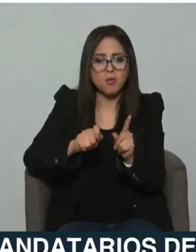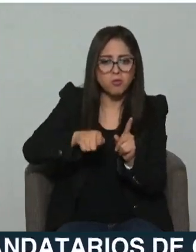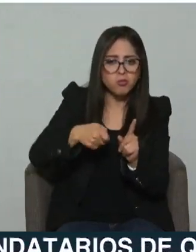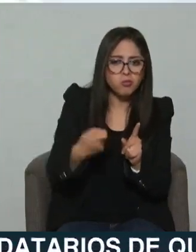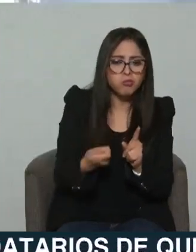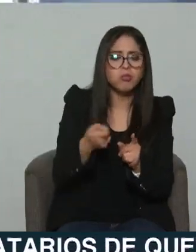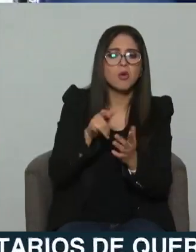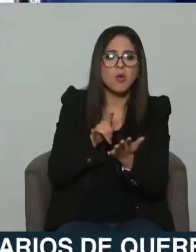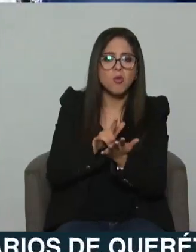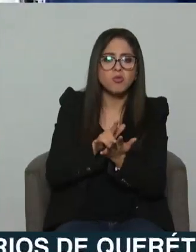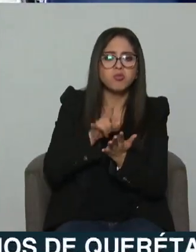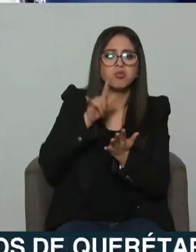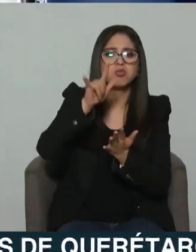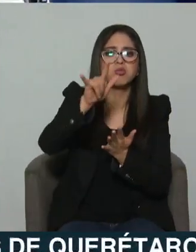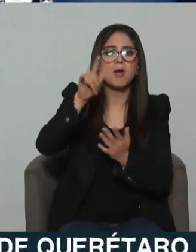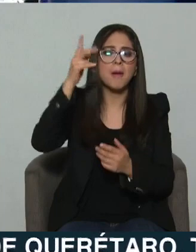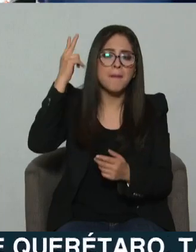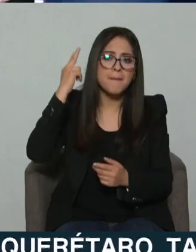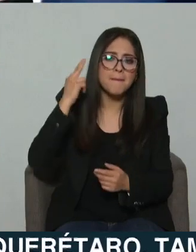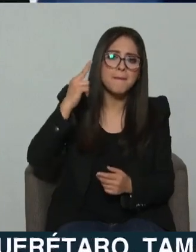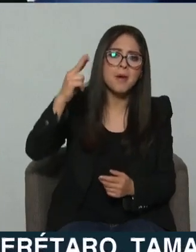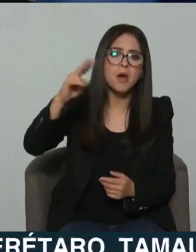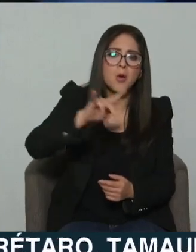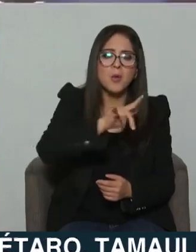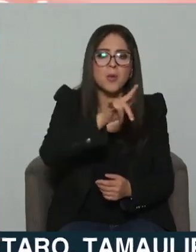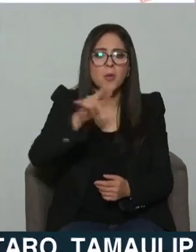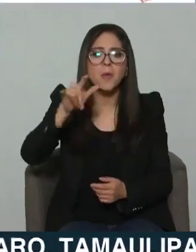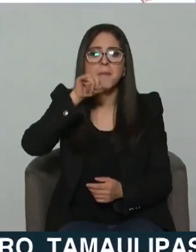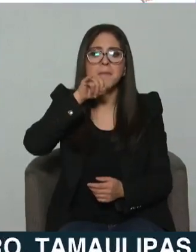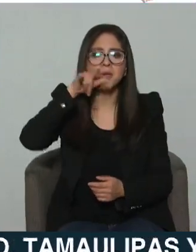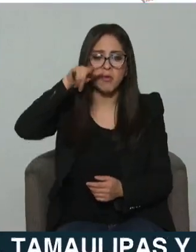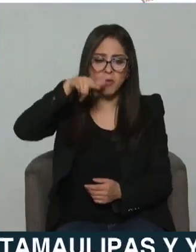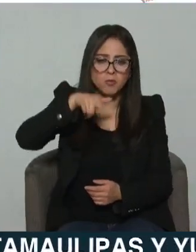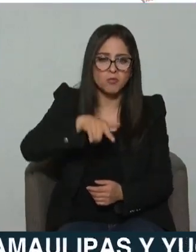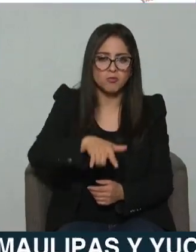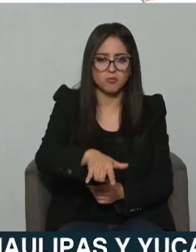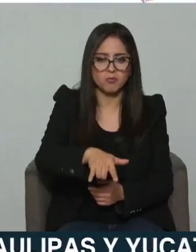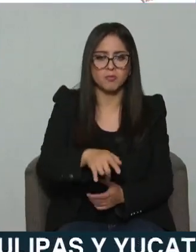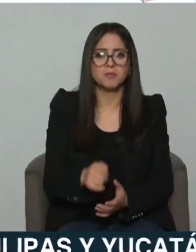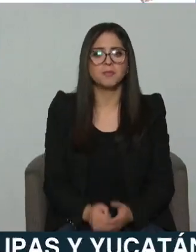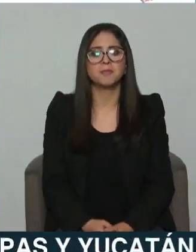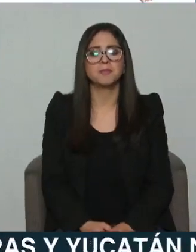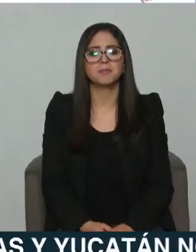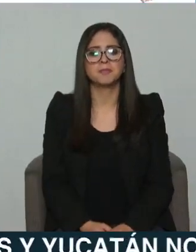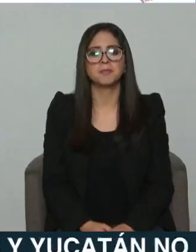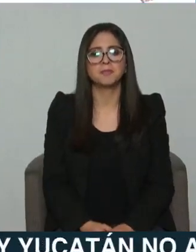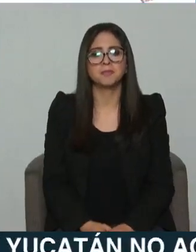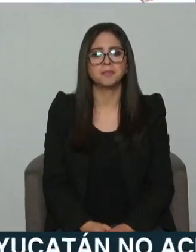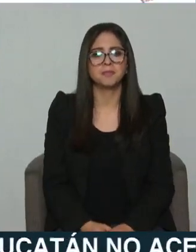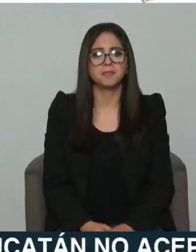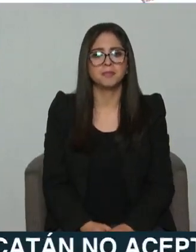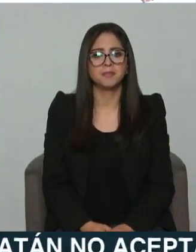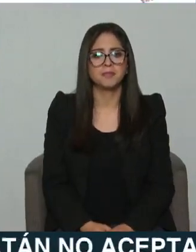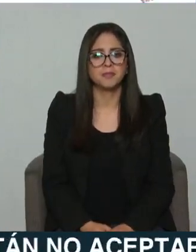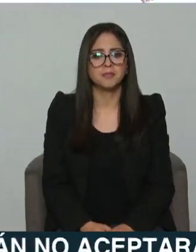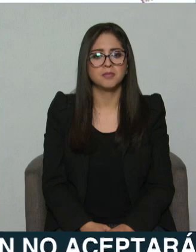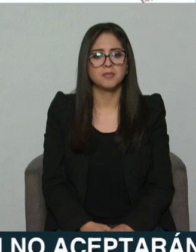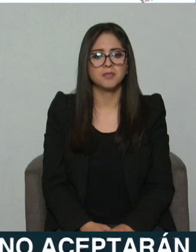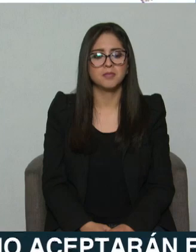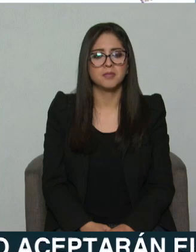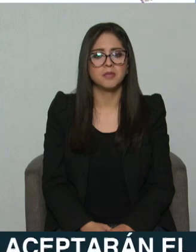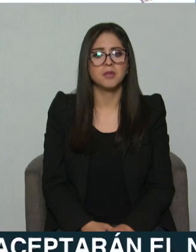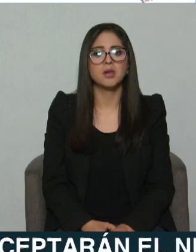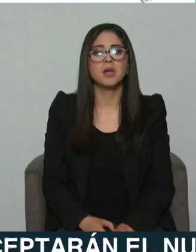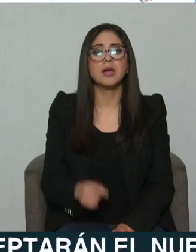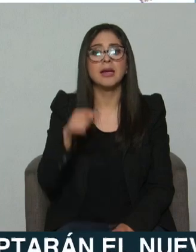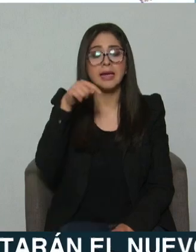hacerlo despegar, viajar por los cielos y aterrizar. Este simulador es la herramienta básica por la que todo